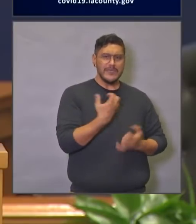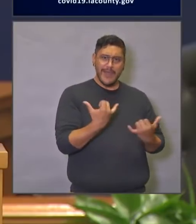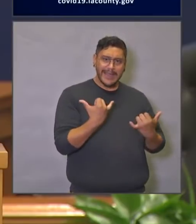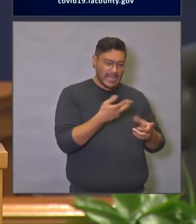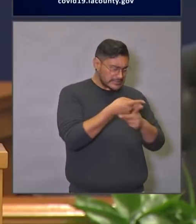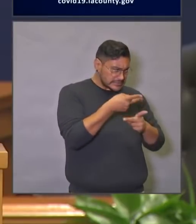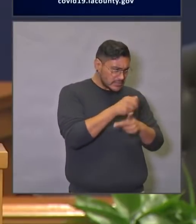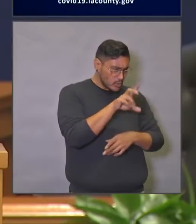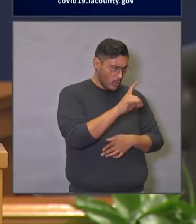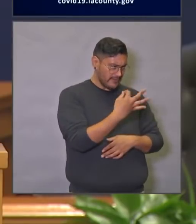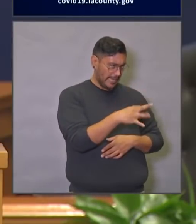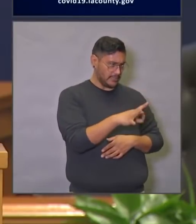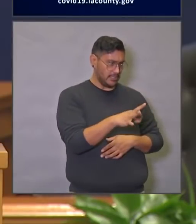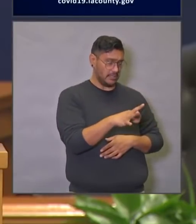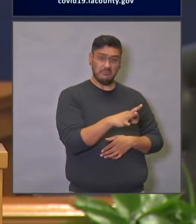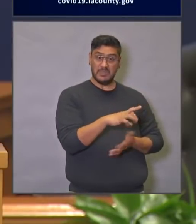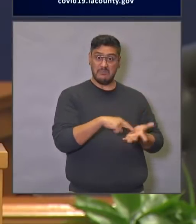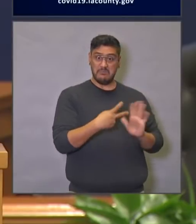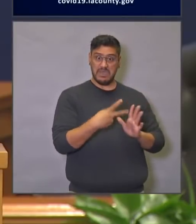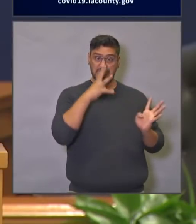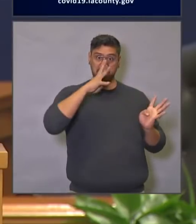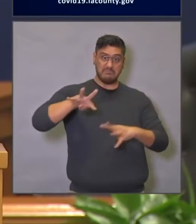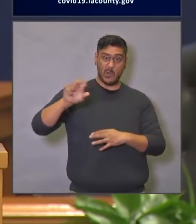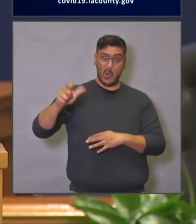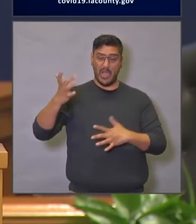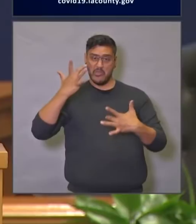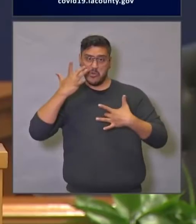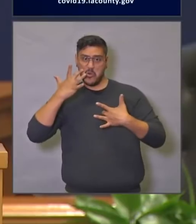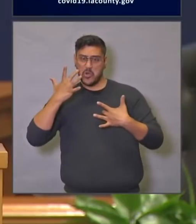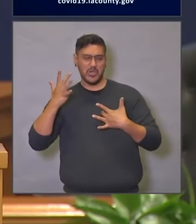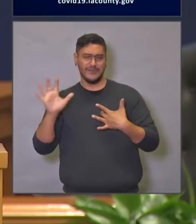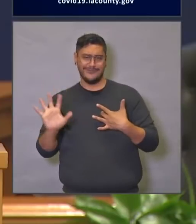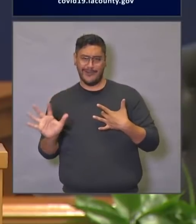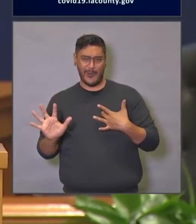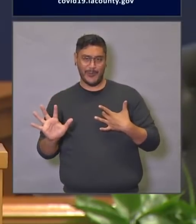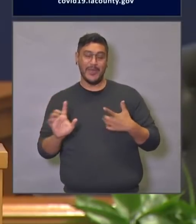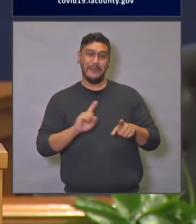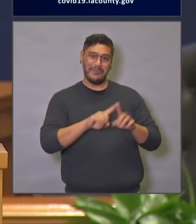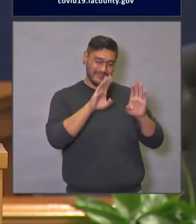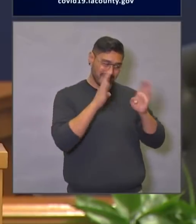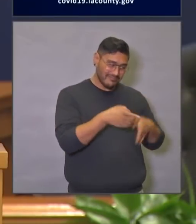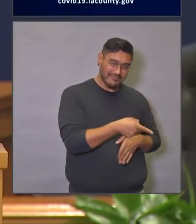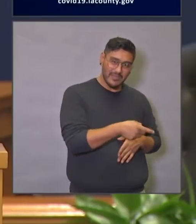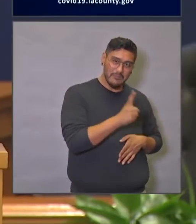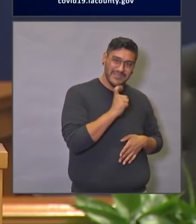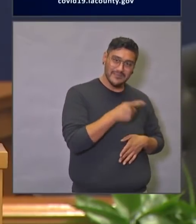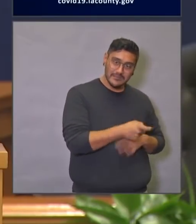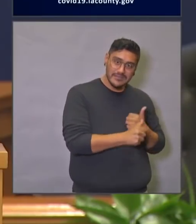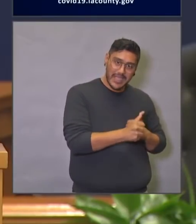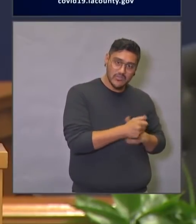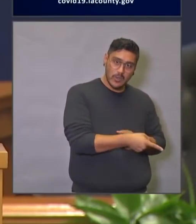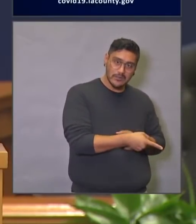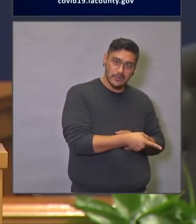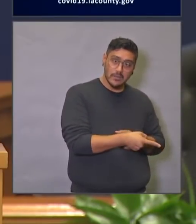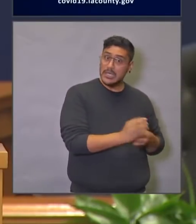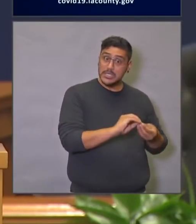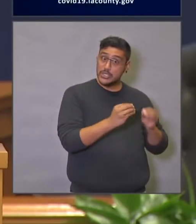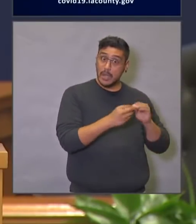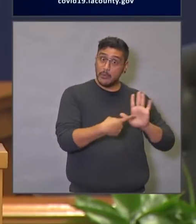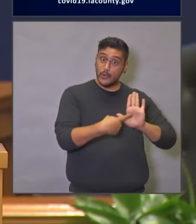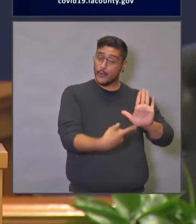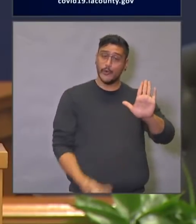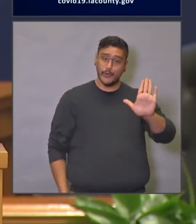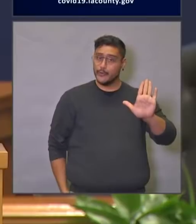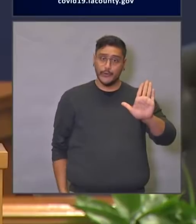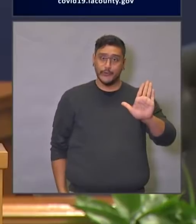mantenernos enfocados en esta pandemia porque es peligroso. Los números no mienten. Sabemos que si